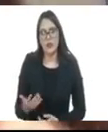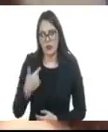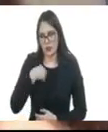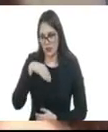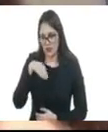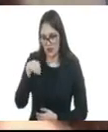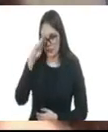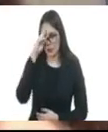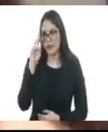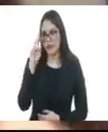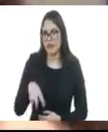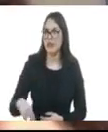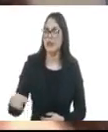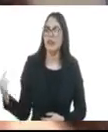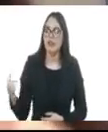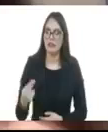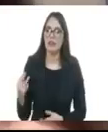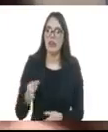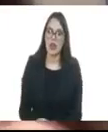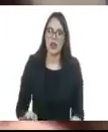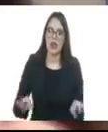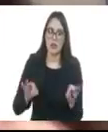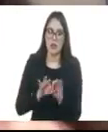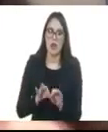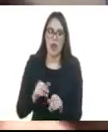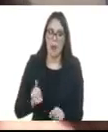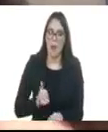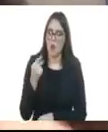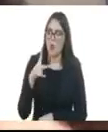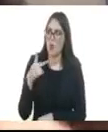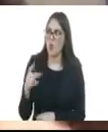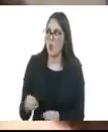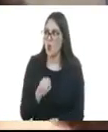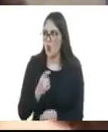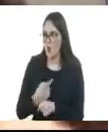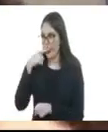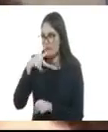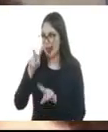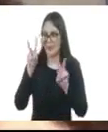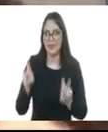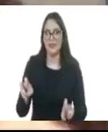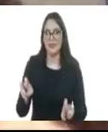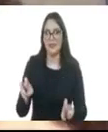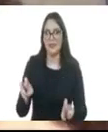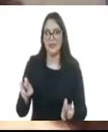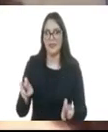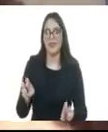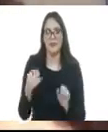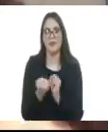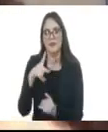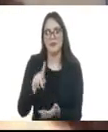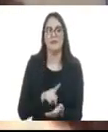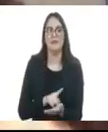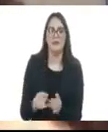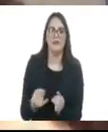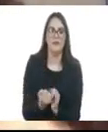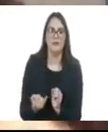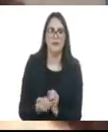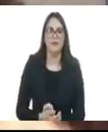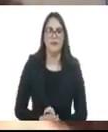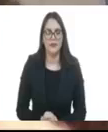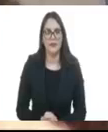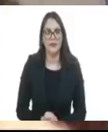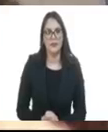necesario y prudente aprovechar el espacio que yo tengo en un medio como el Universal, que tiene pues mucho alcance, poner